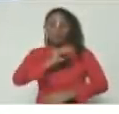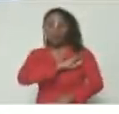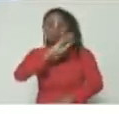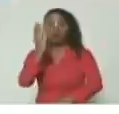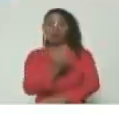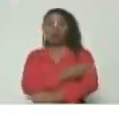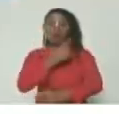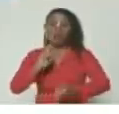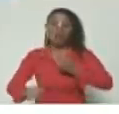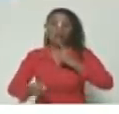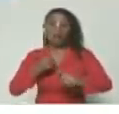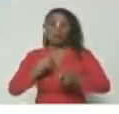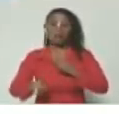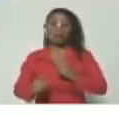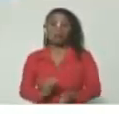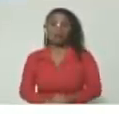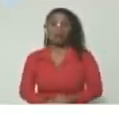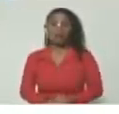X,